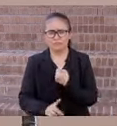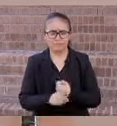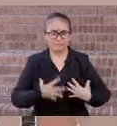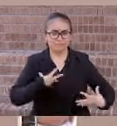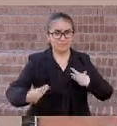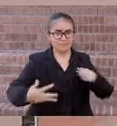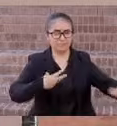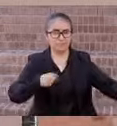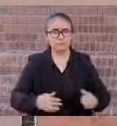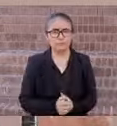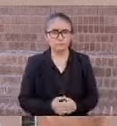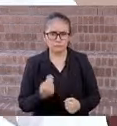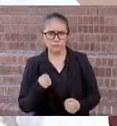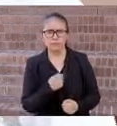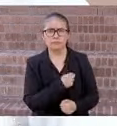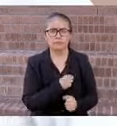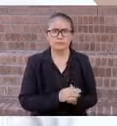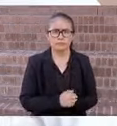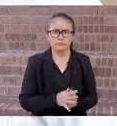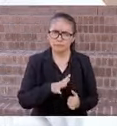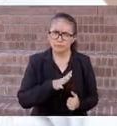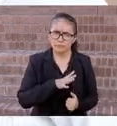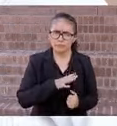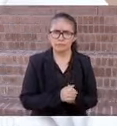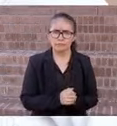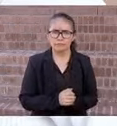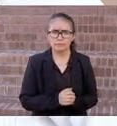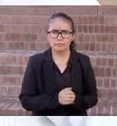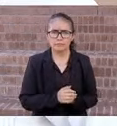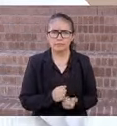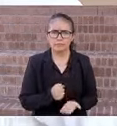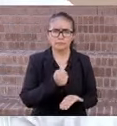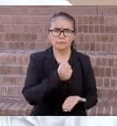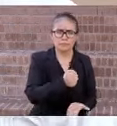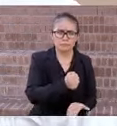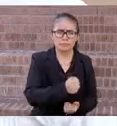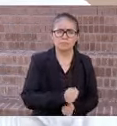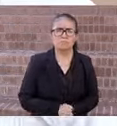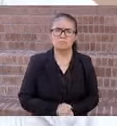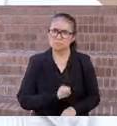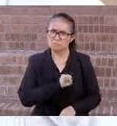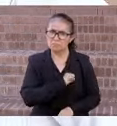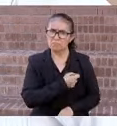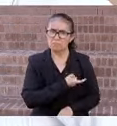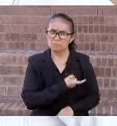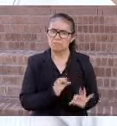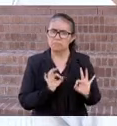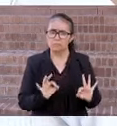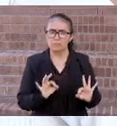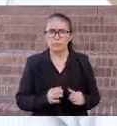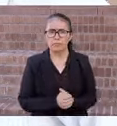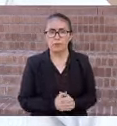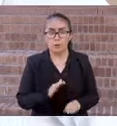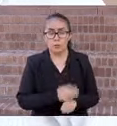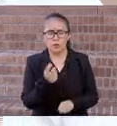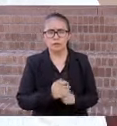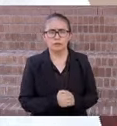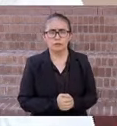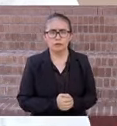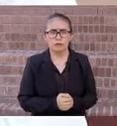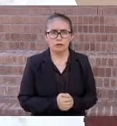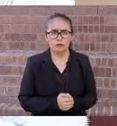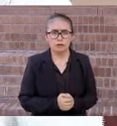nosotros tenemos finanzas públicas sanas por eso no le va a